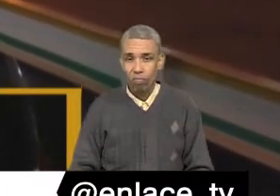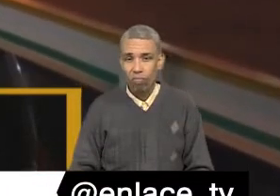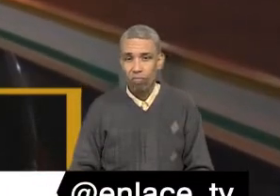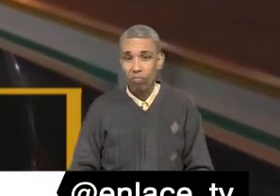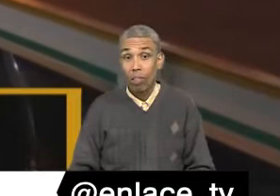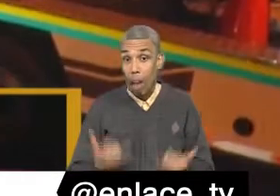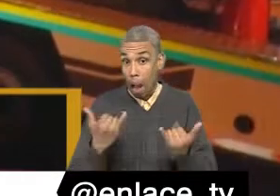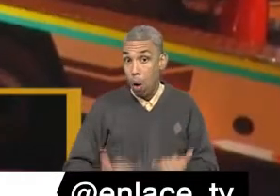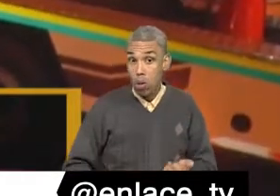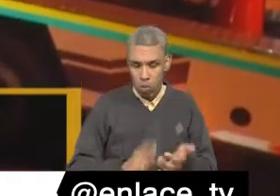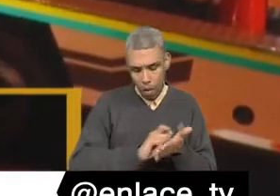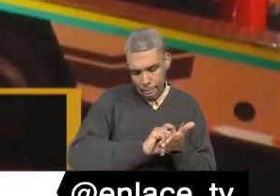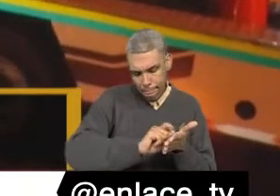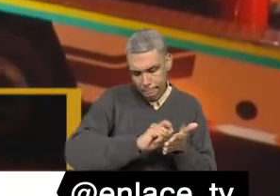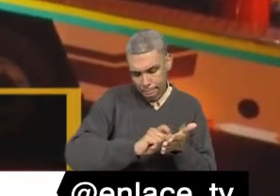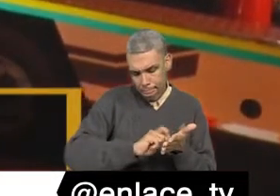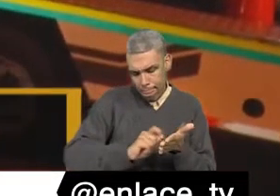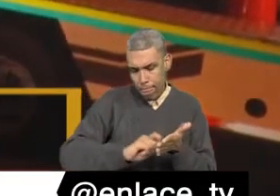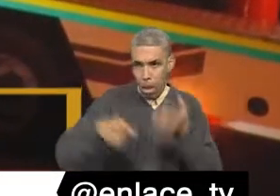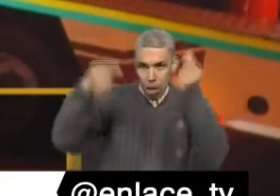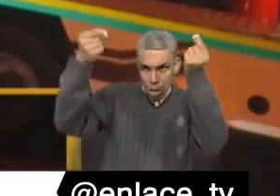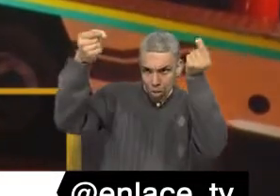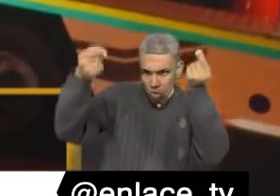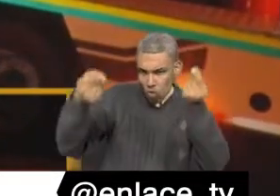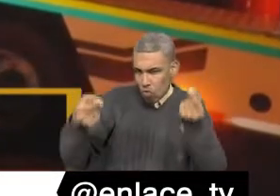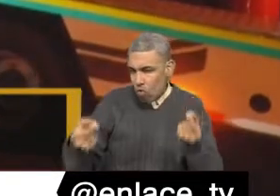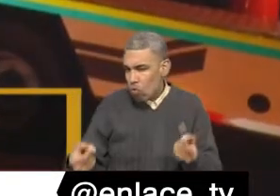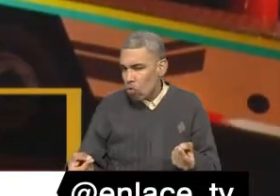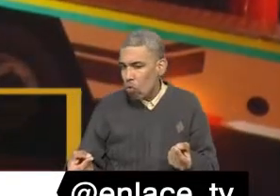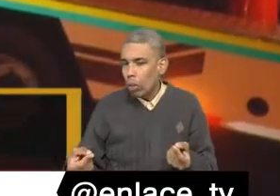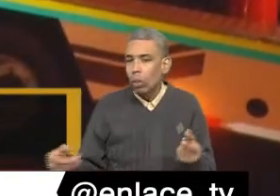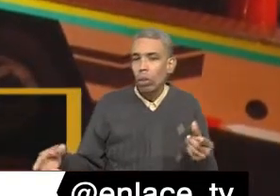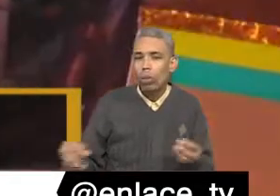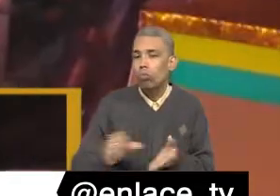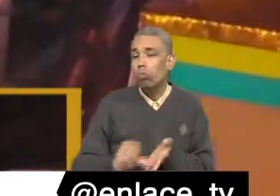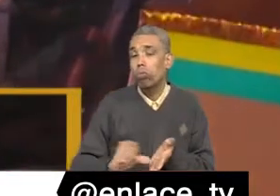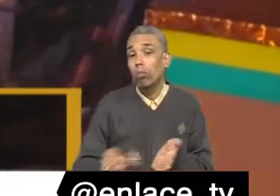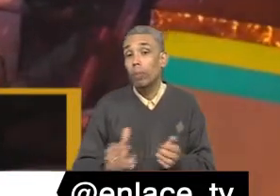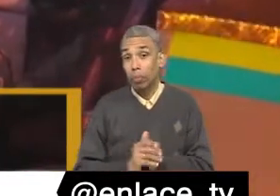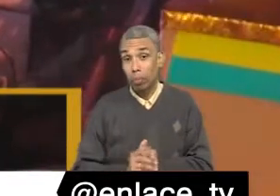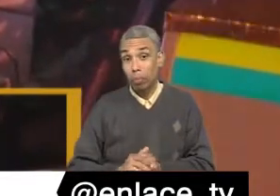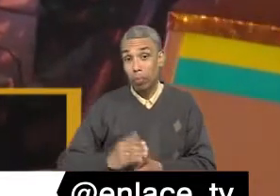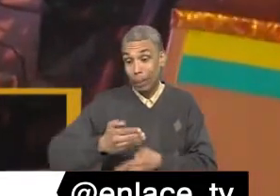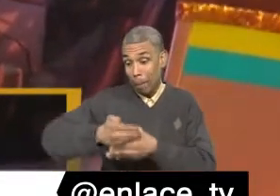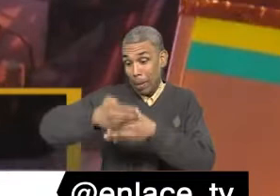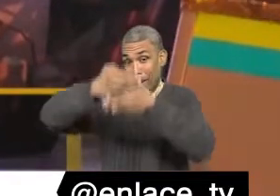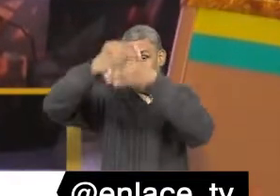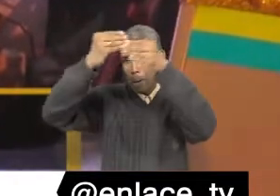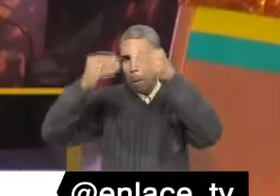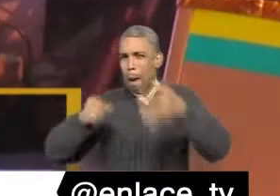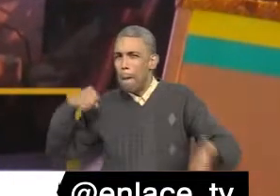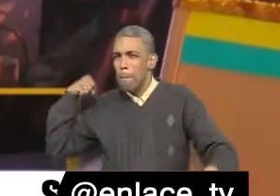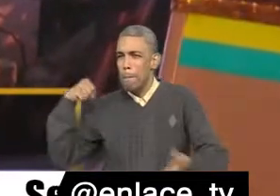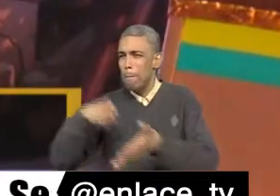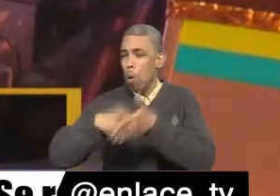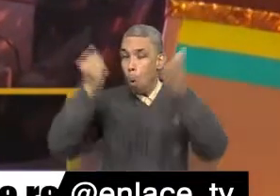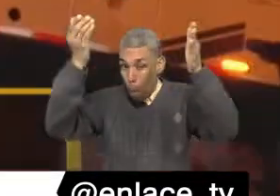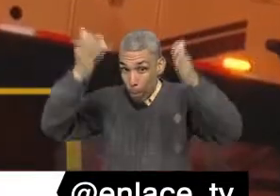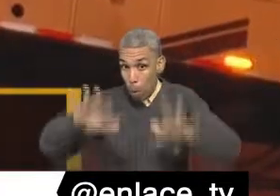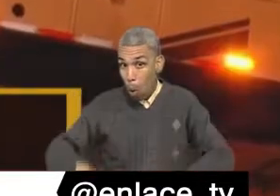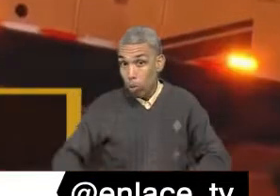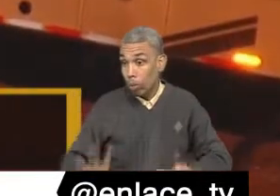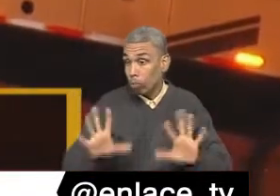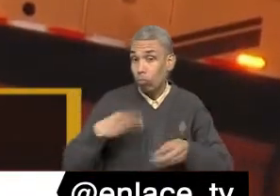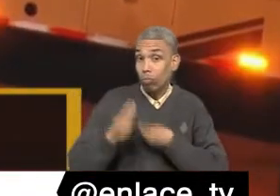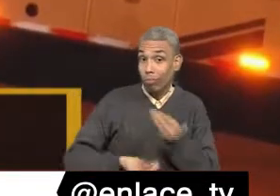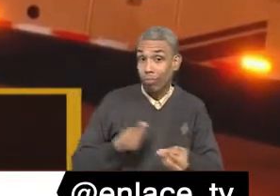apuntado, pero no tengo la lista en este momento. Claro, la pared quedó toda escueta, pues claro, yo llegué y le coloqué las hojas de